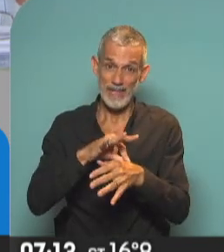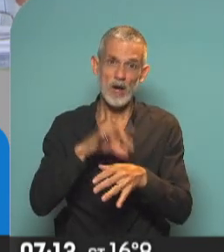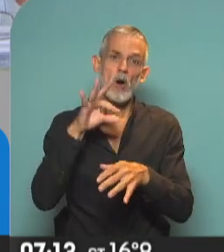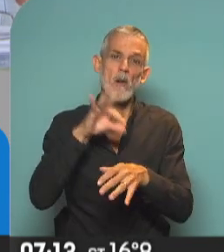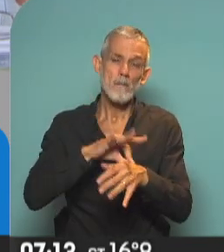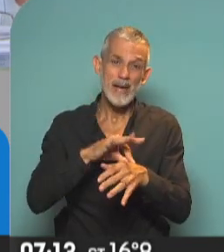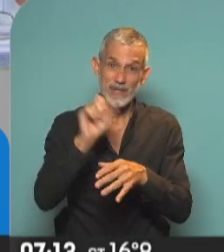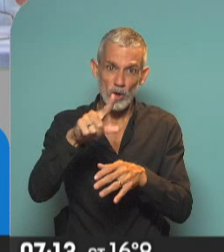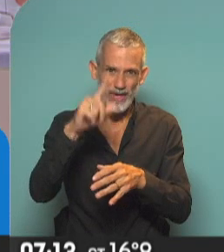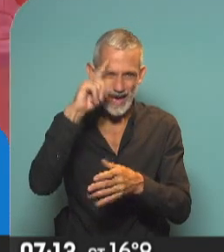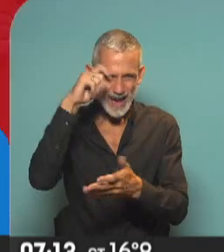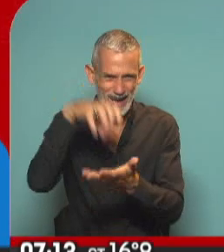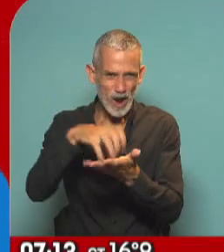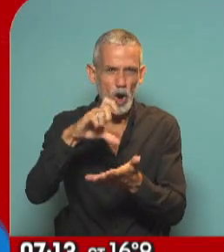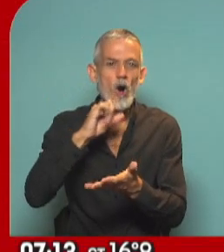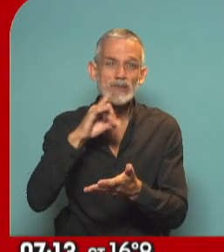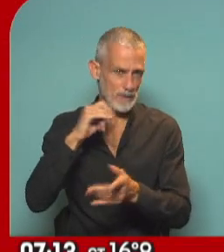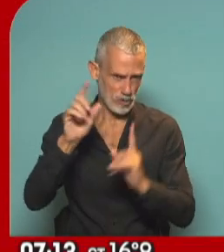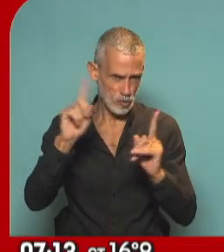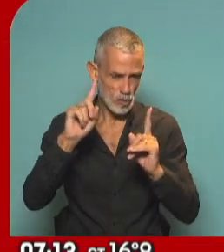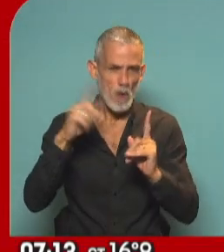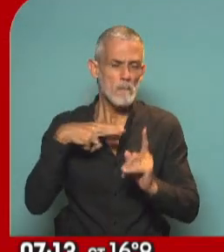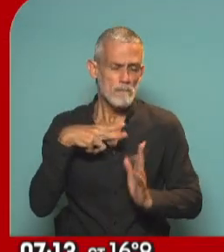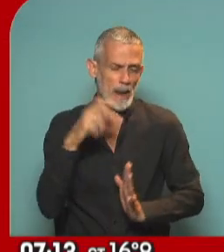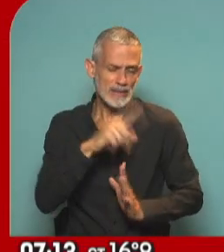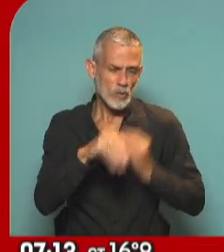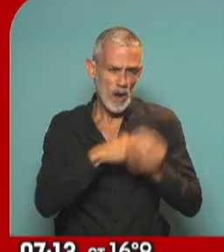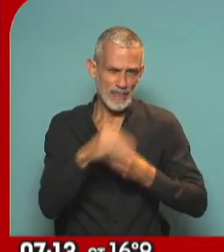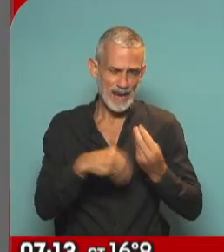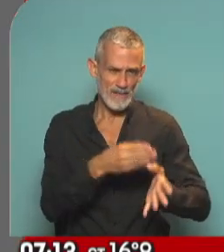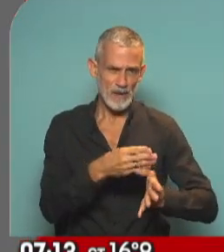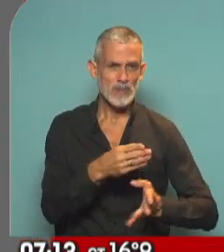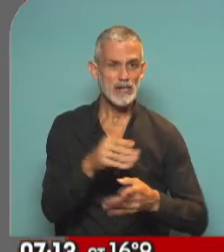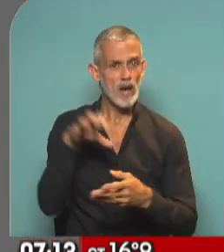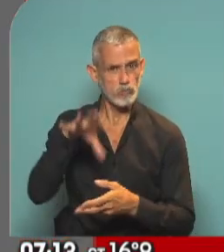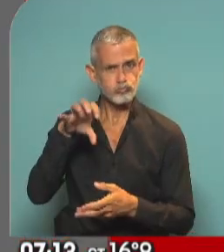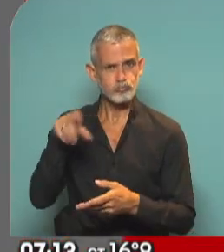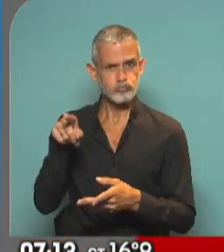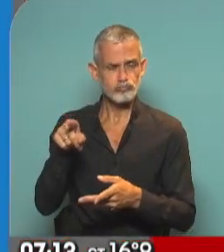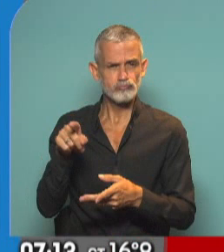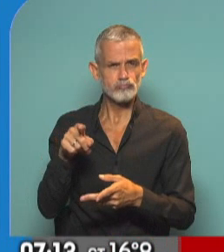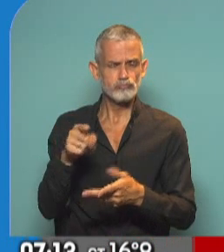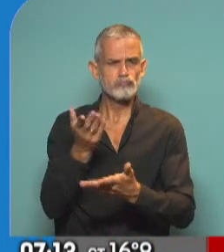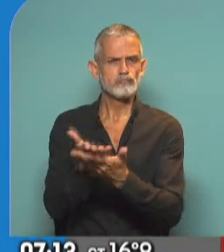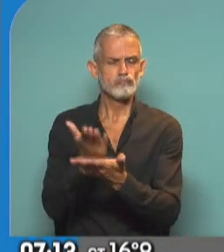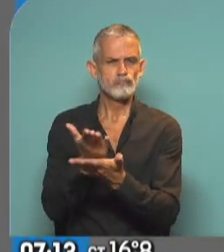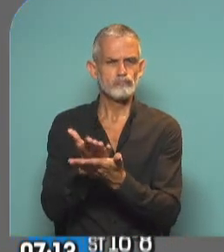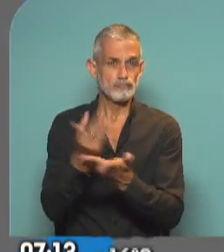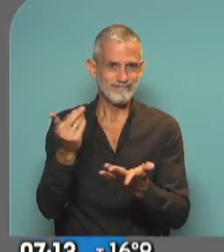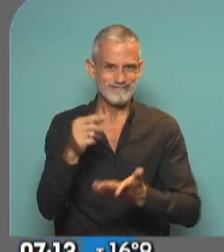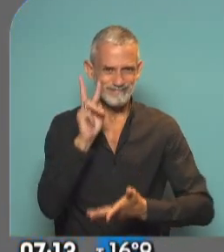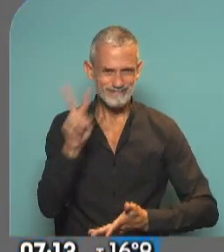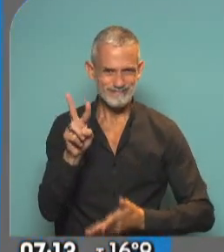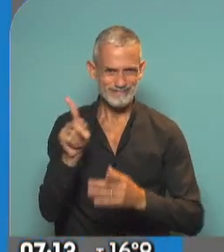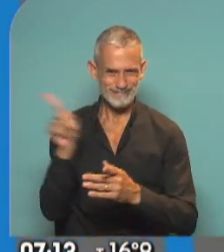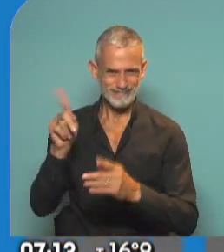un médico del Otamendi, sino que es un médico particular, hace el planteo y mediante esto que estás viendo